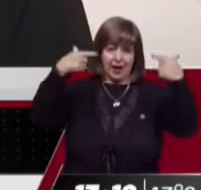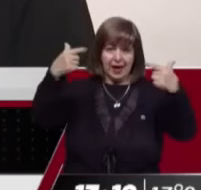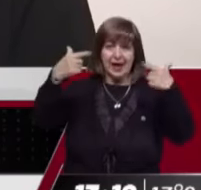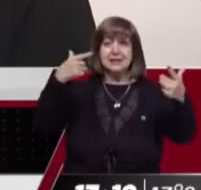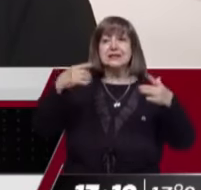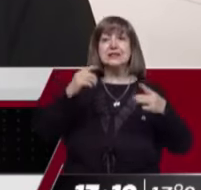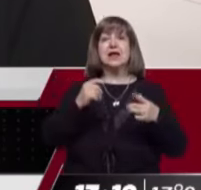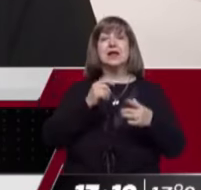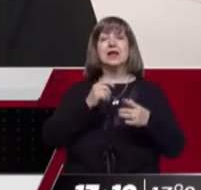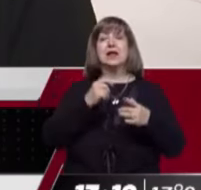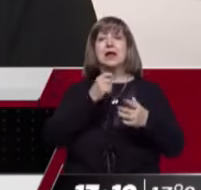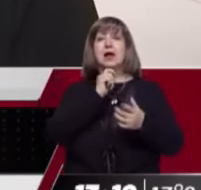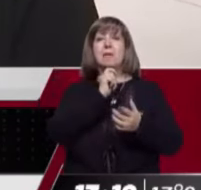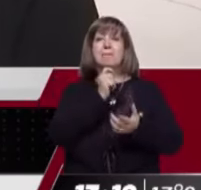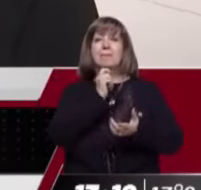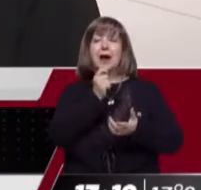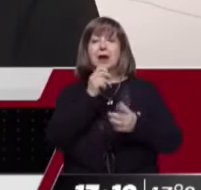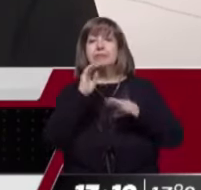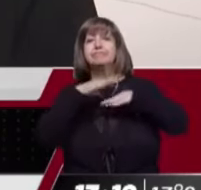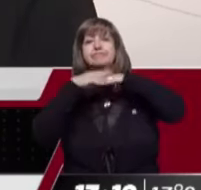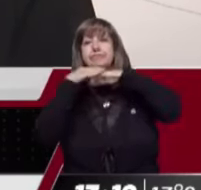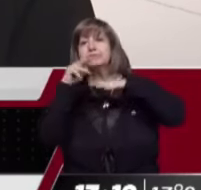Gesell,